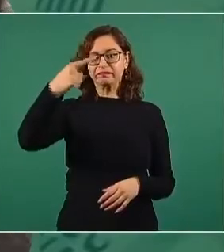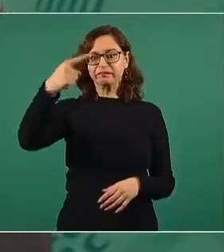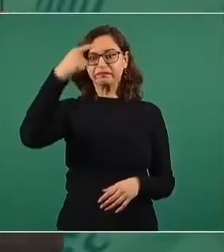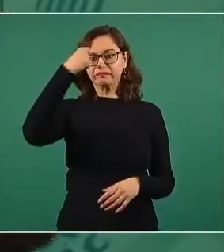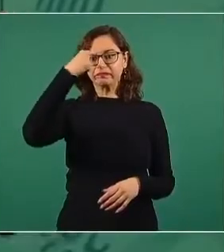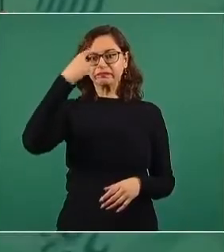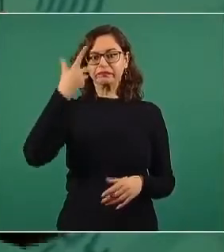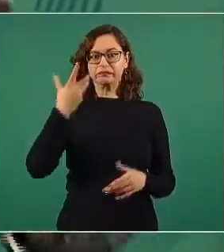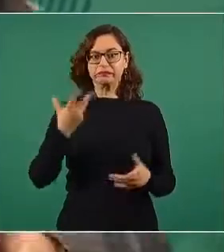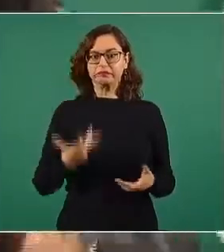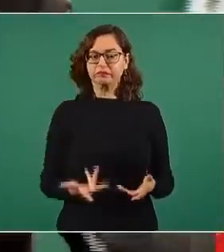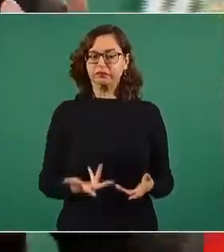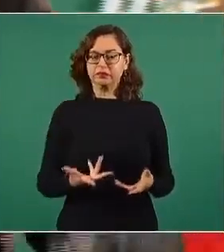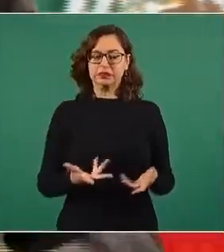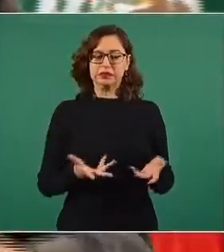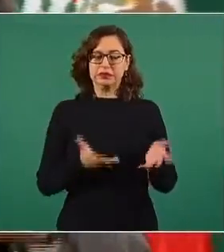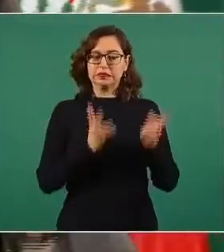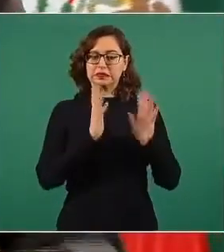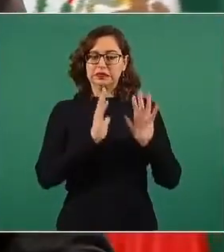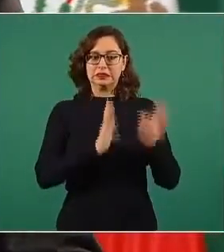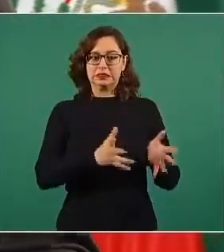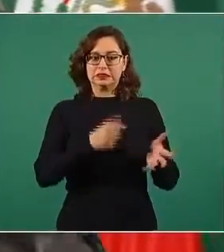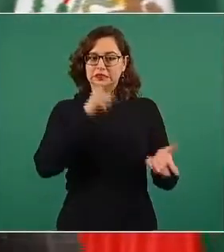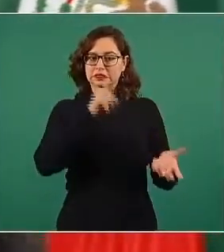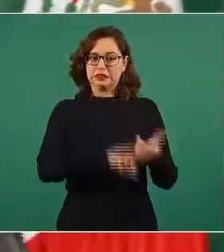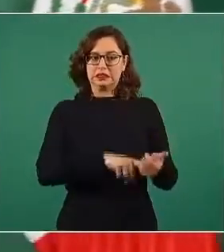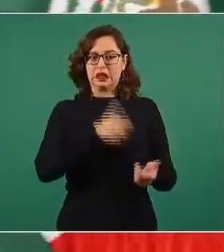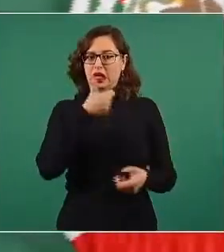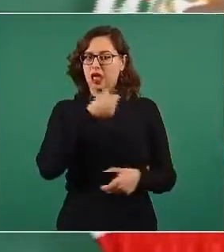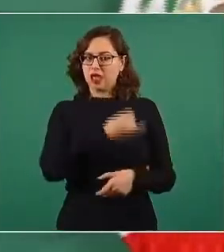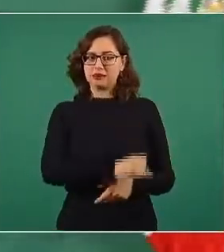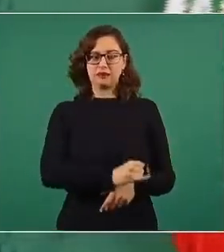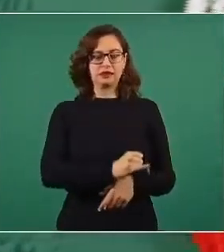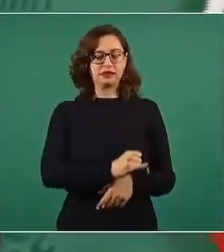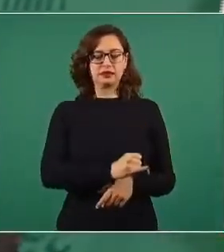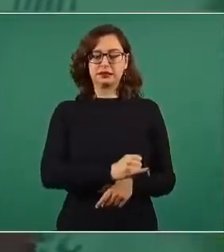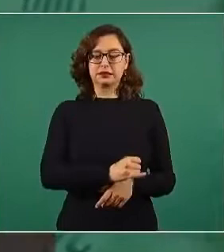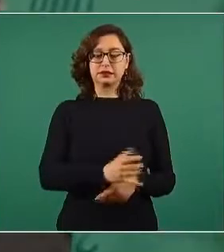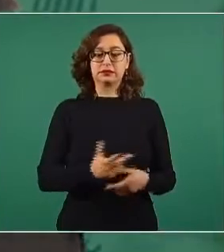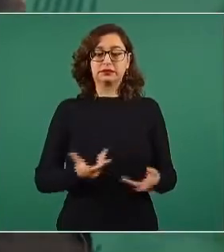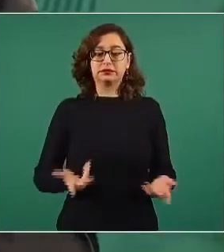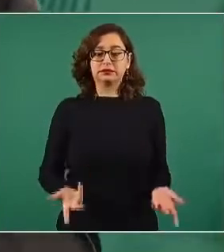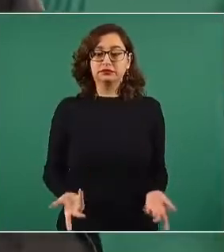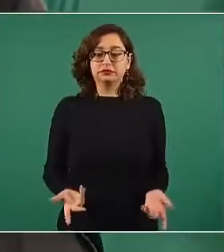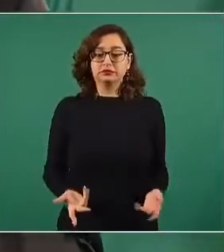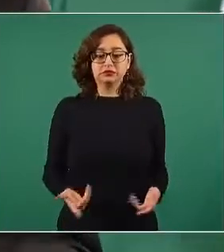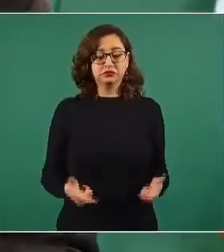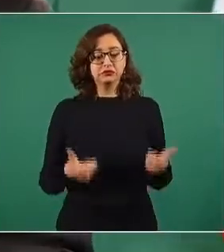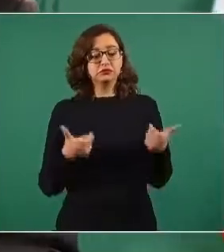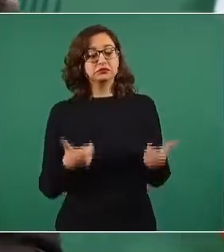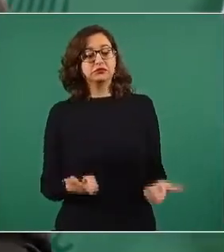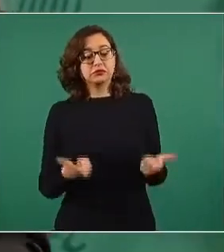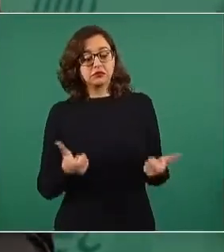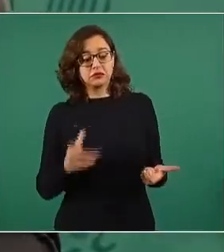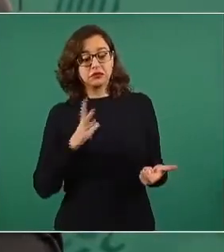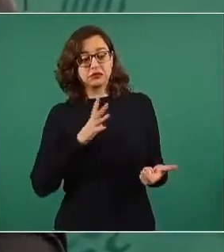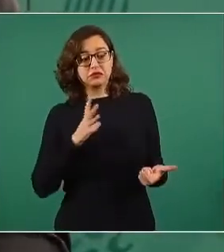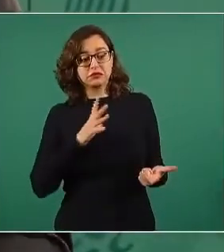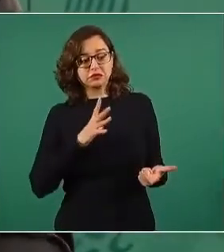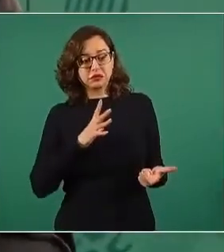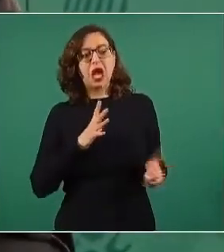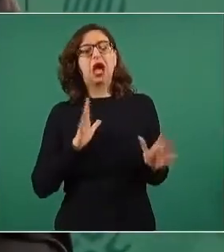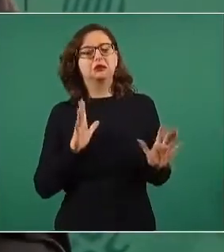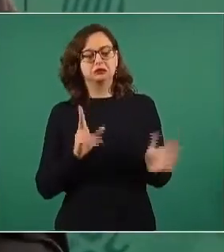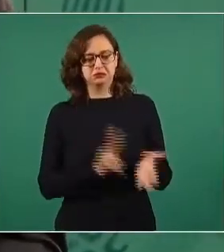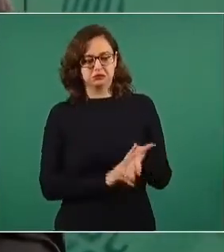que se instaló, en donde ¿cuánto tienes? ¿Cuánto